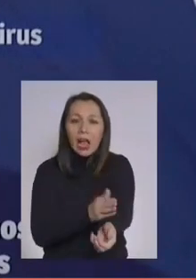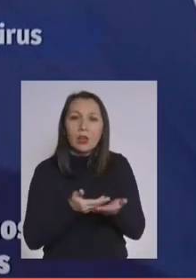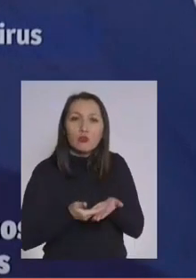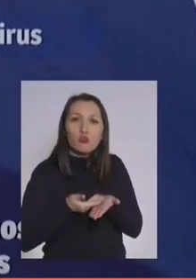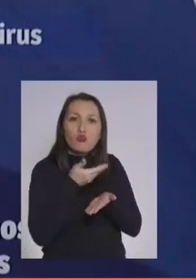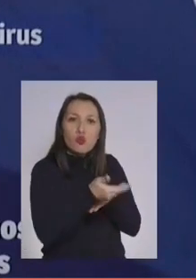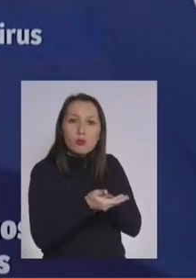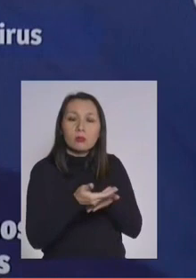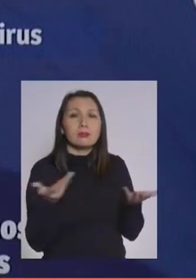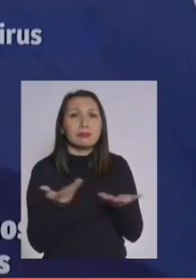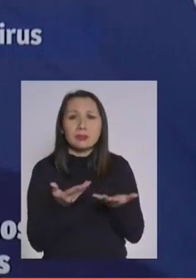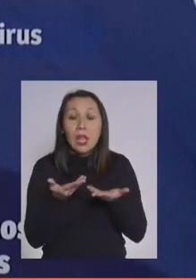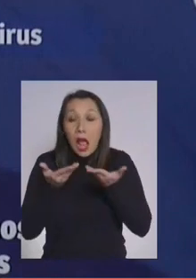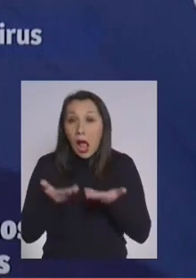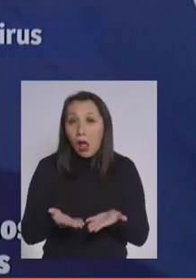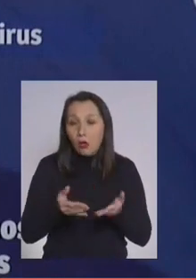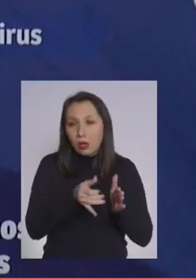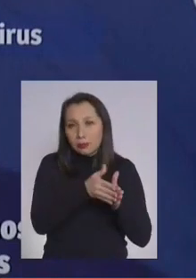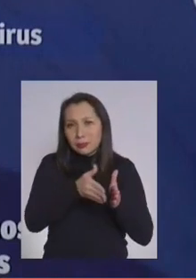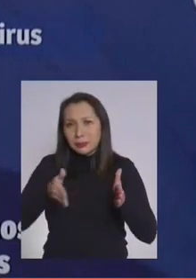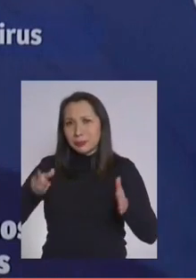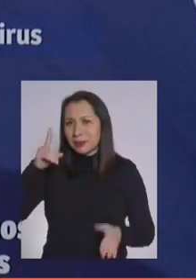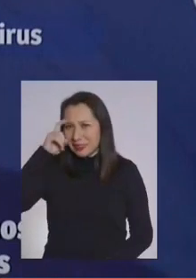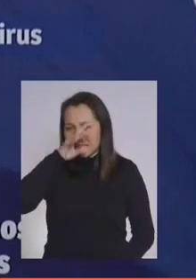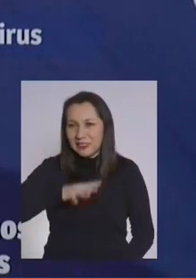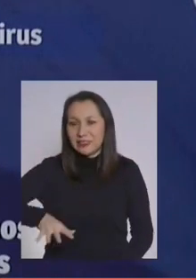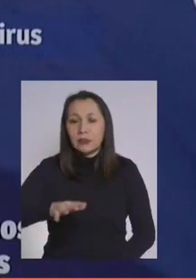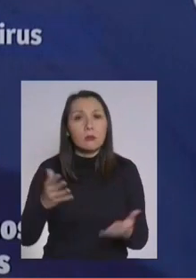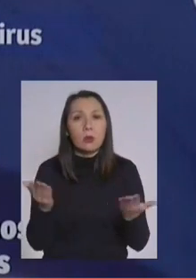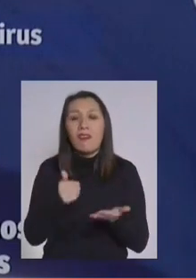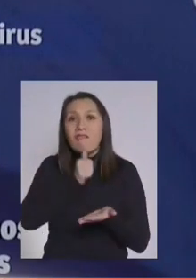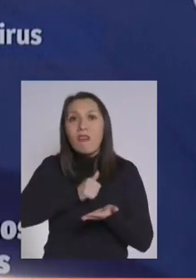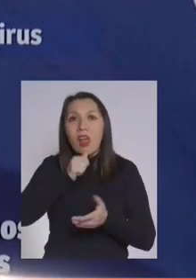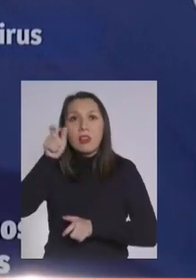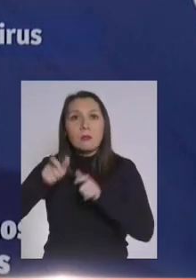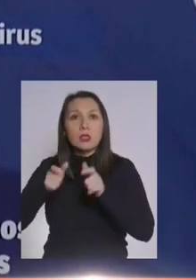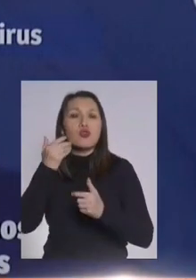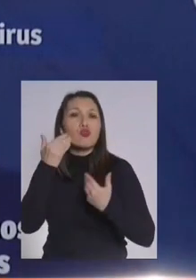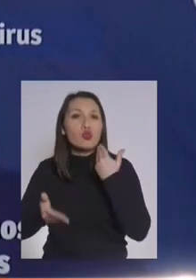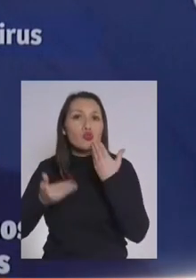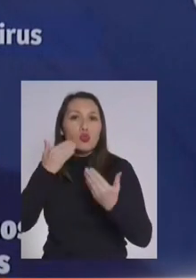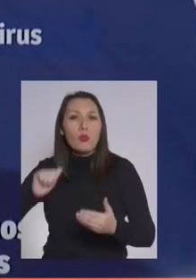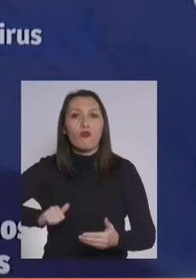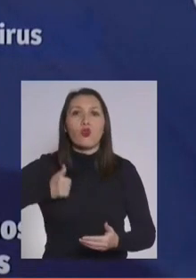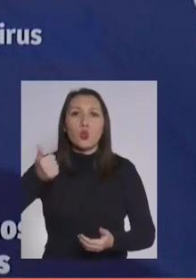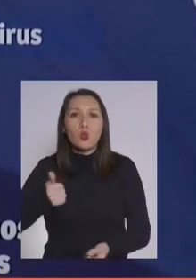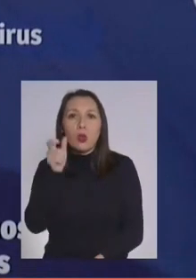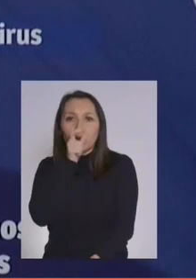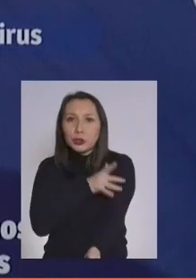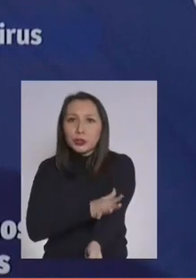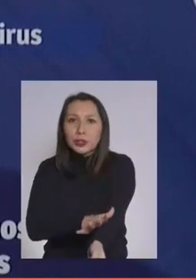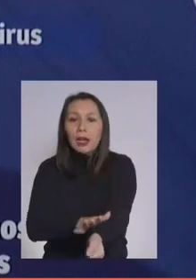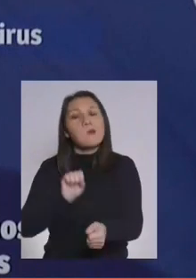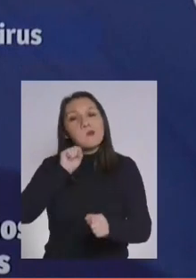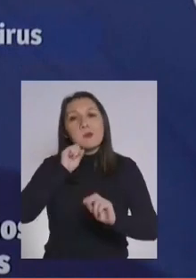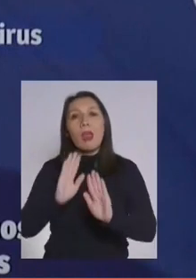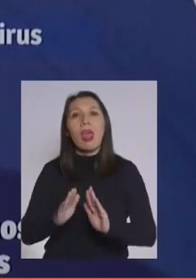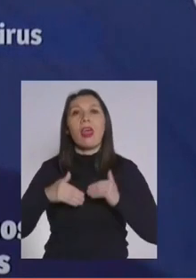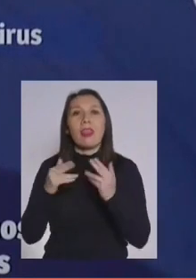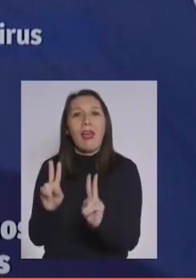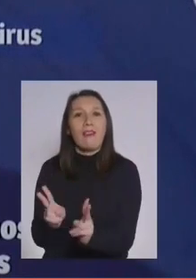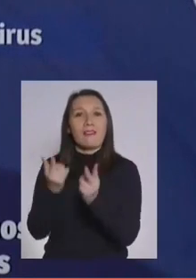estamos viviendo un momento crítico por falta de donantes donar sangre es donar vida